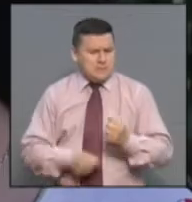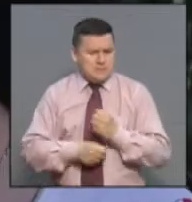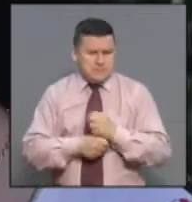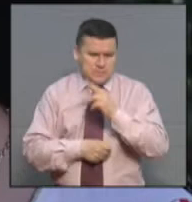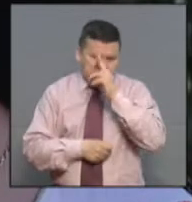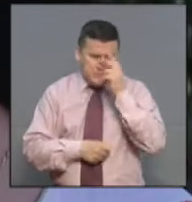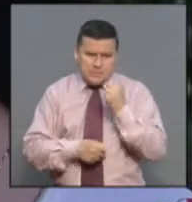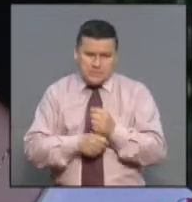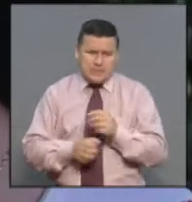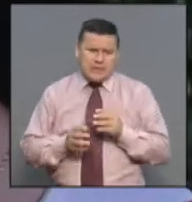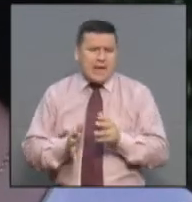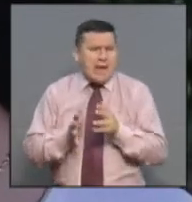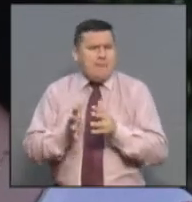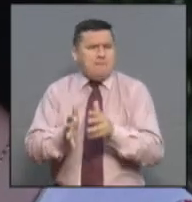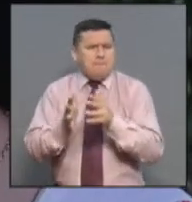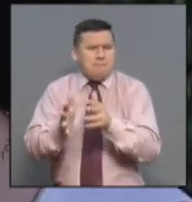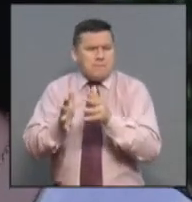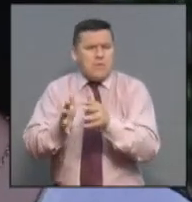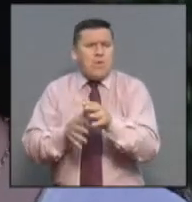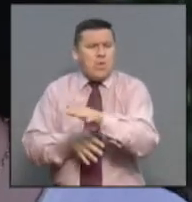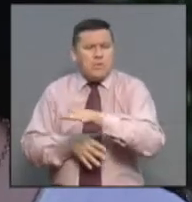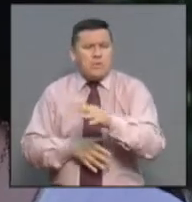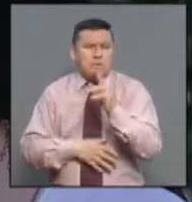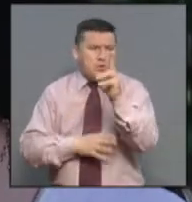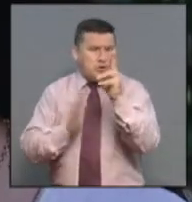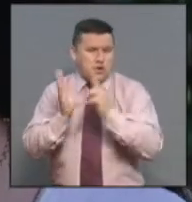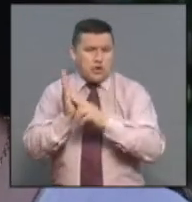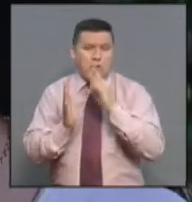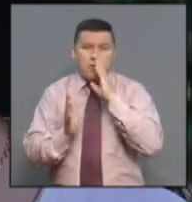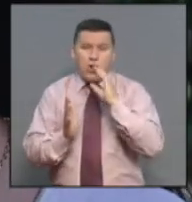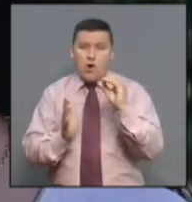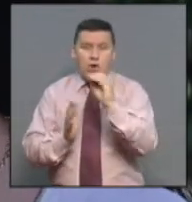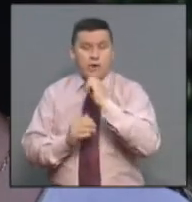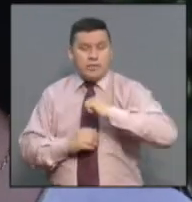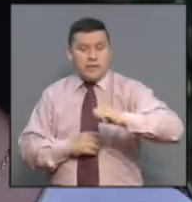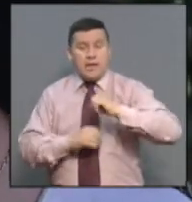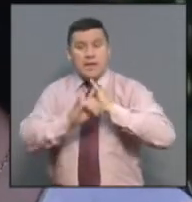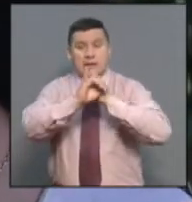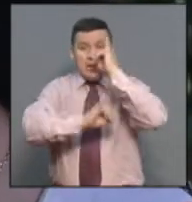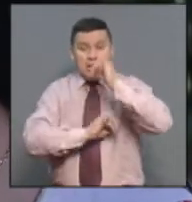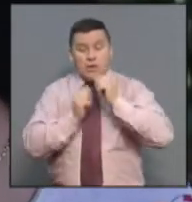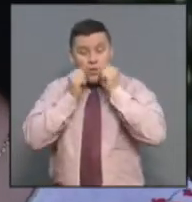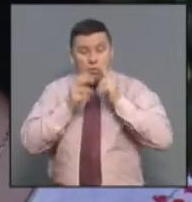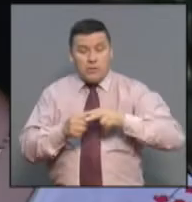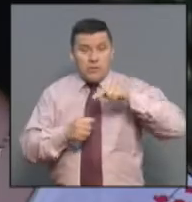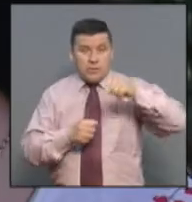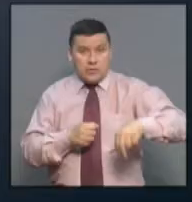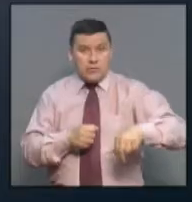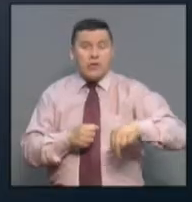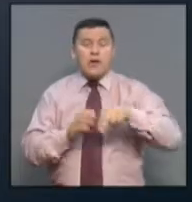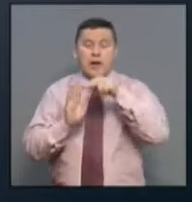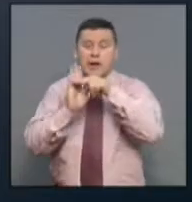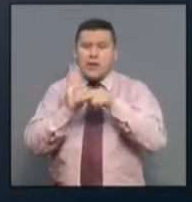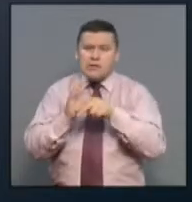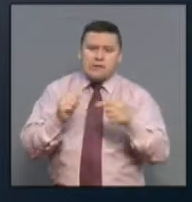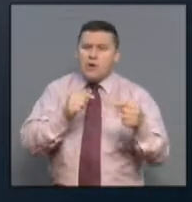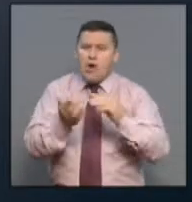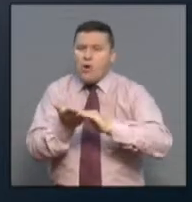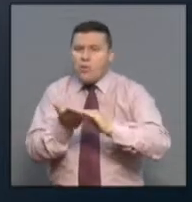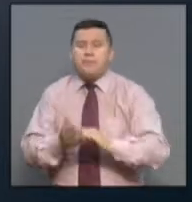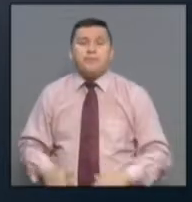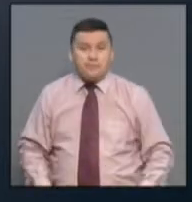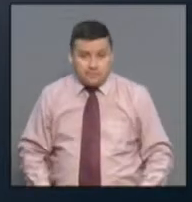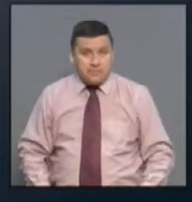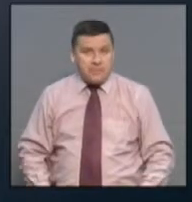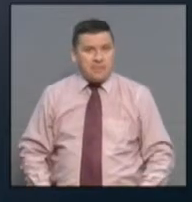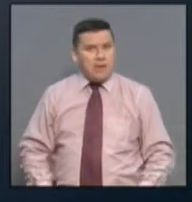una capacitación de aproximadamente 2.000 hombres en Derecho Internacional Humanitario y Resolución de Conflictos. Dentro del marco